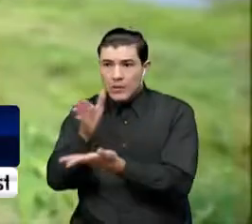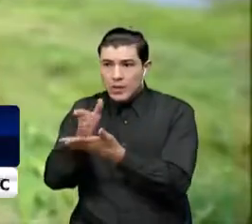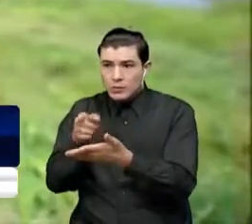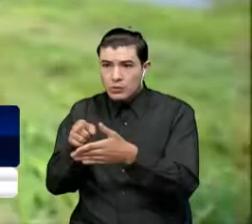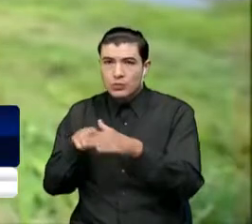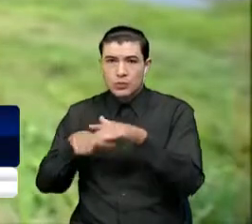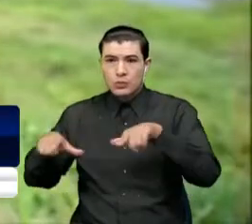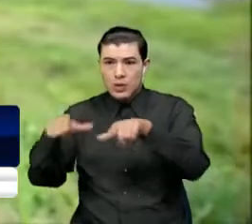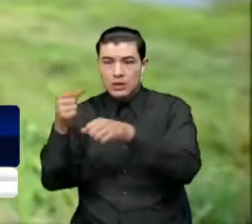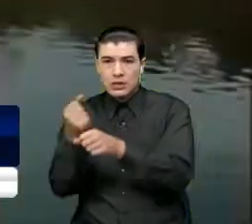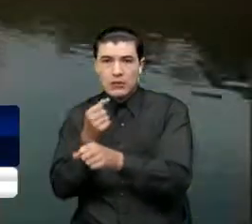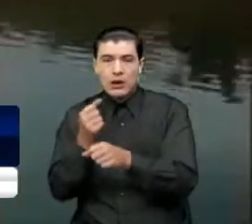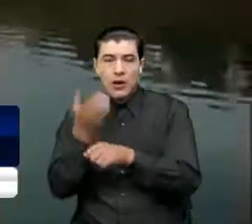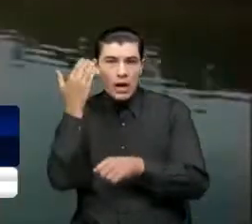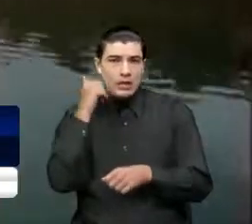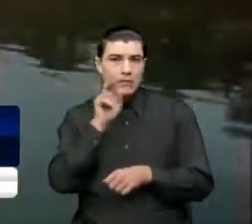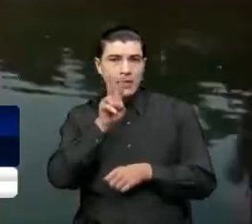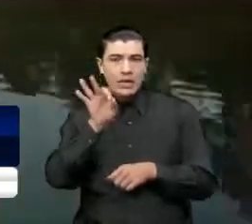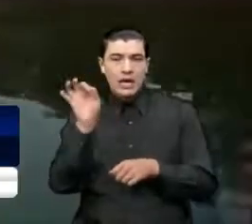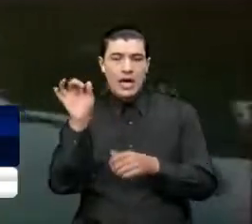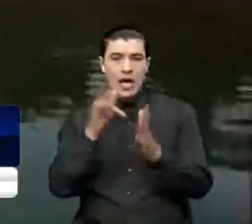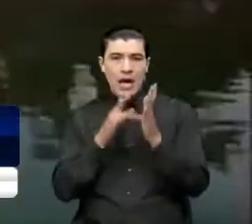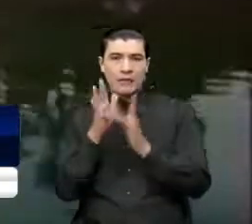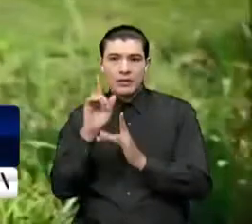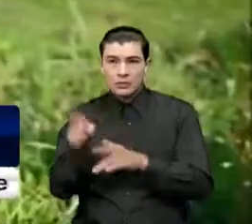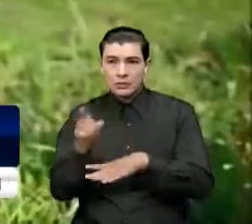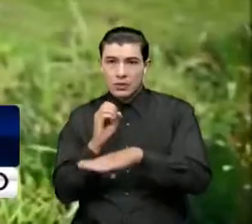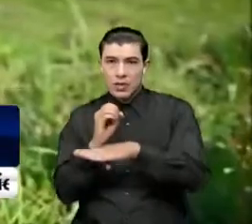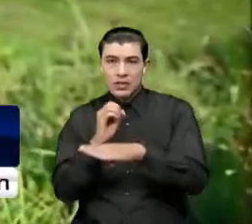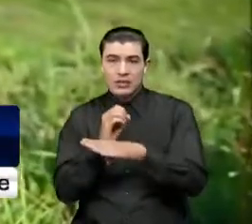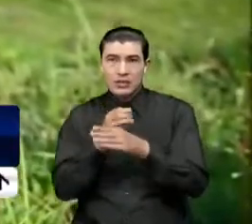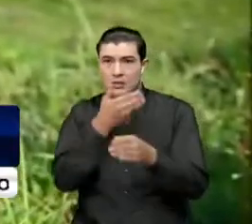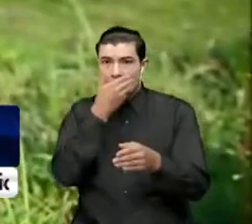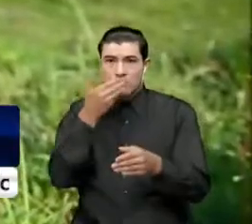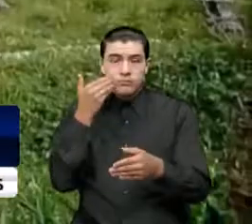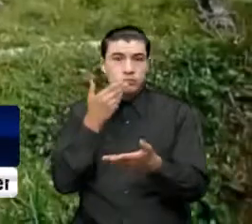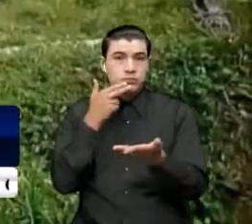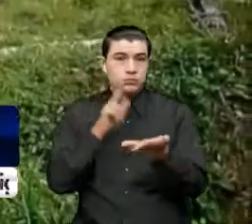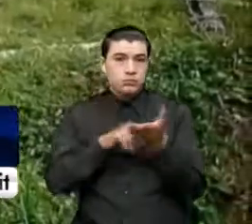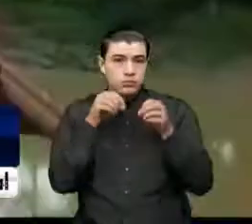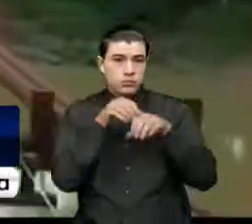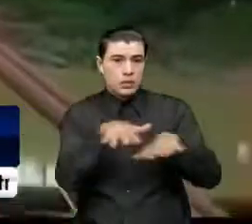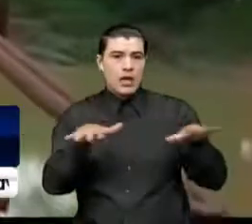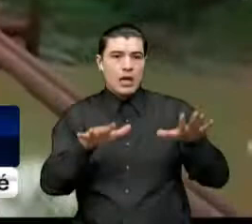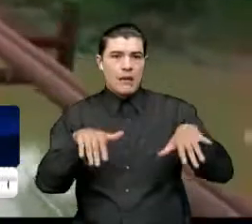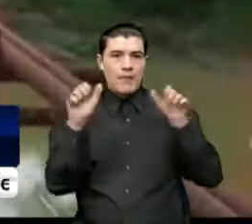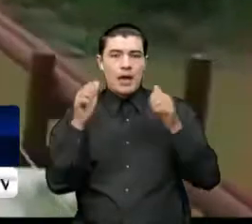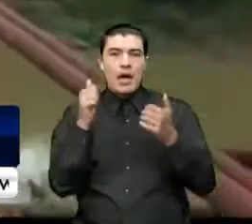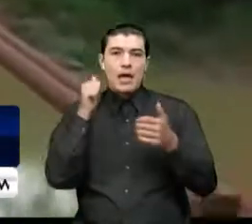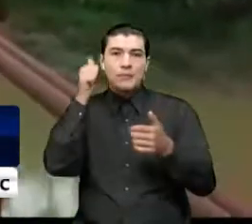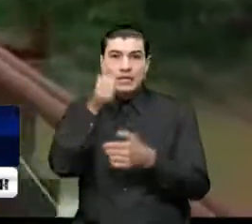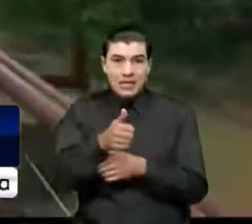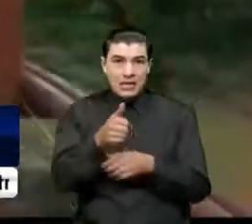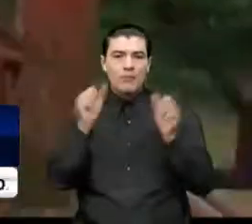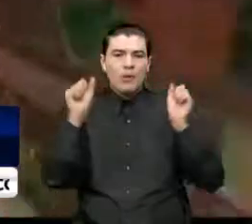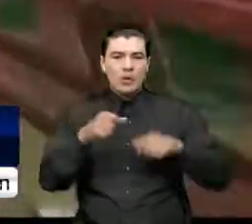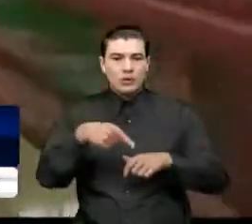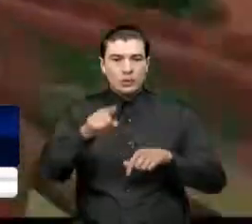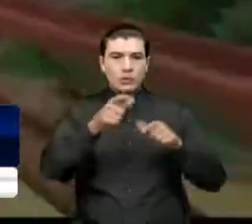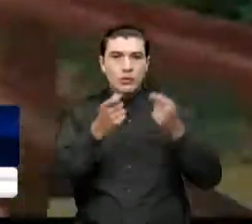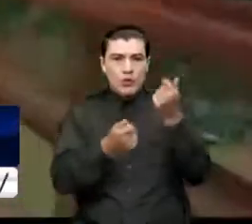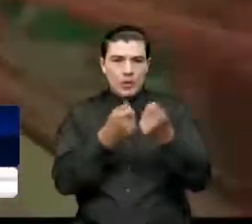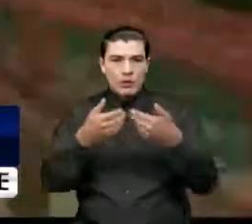el pasado 23 de abril esta organización guerrillera emitió un comunicado donde se levanta el paro hasta el día de mañana para permitir que el